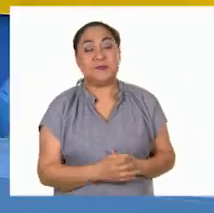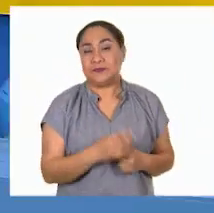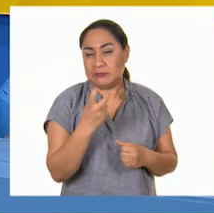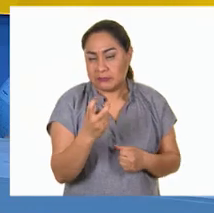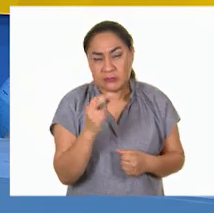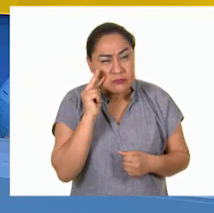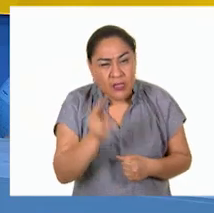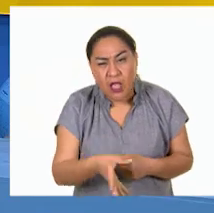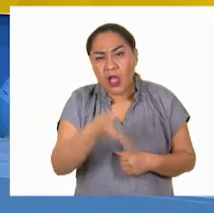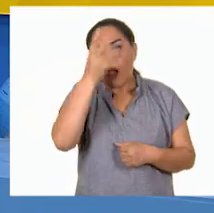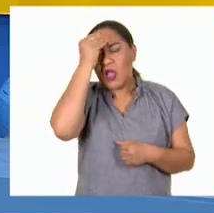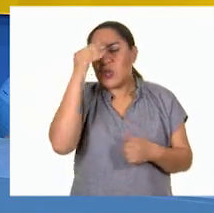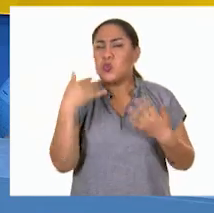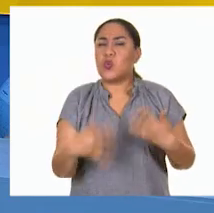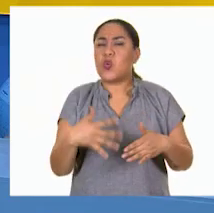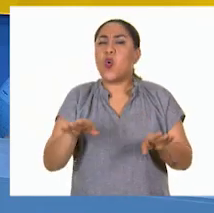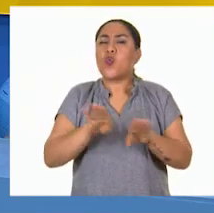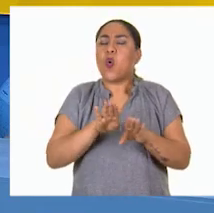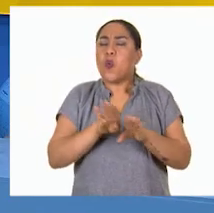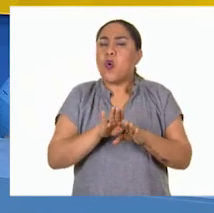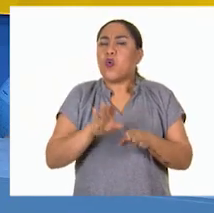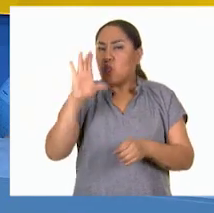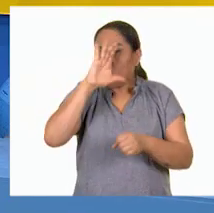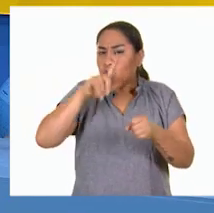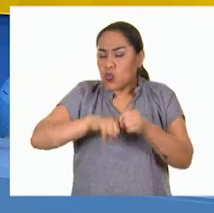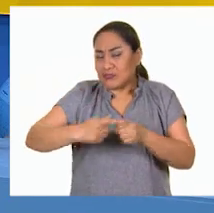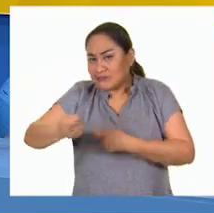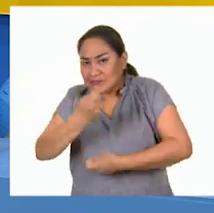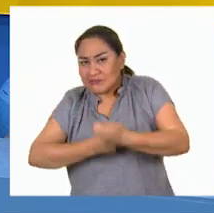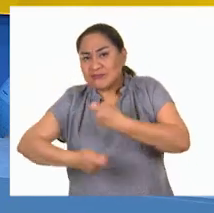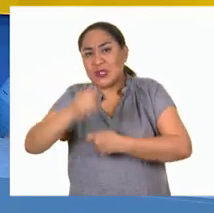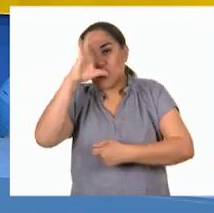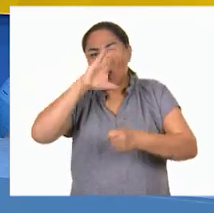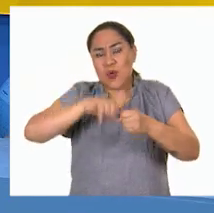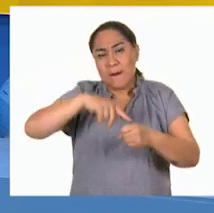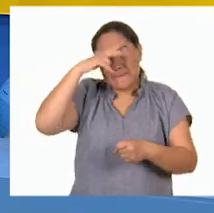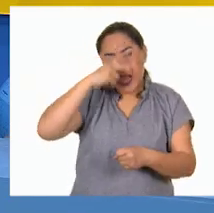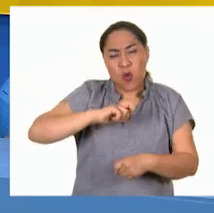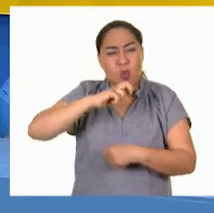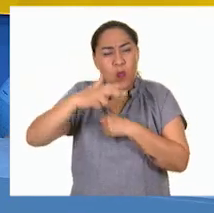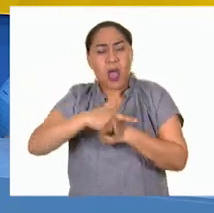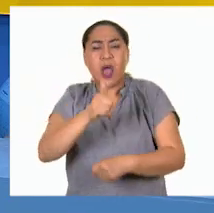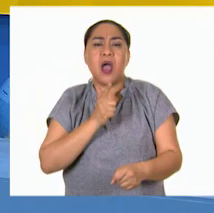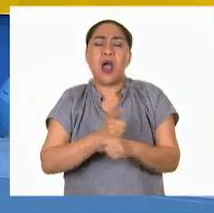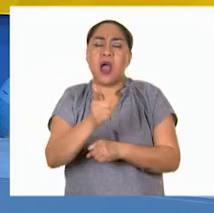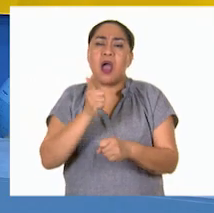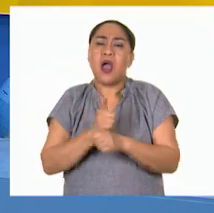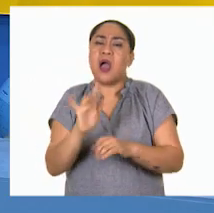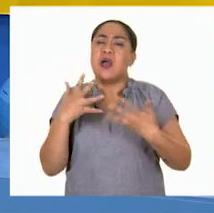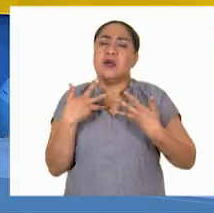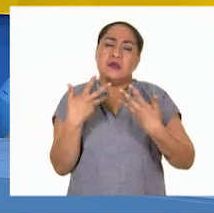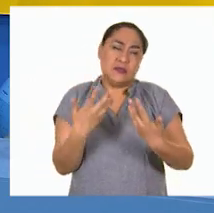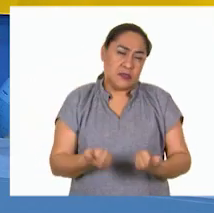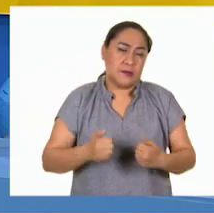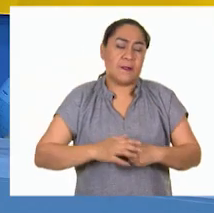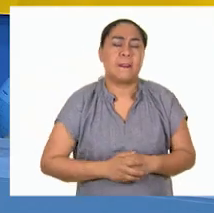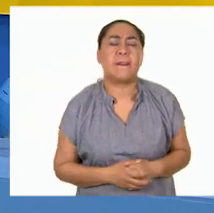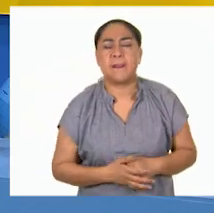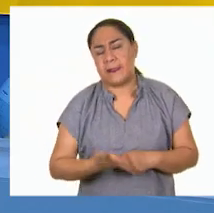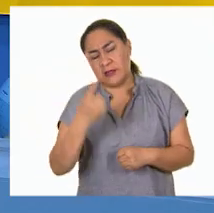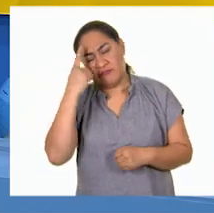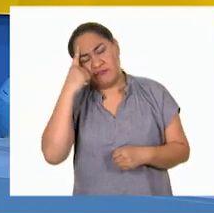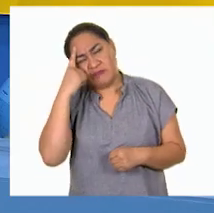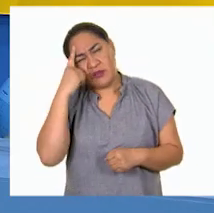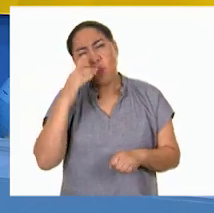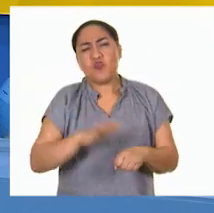el impacto cultural que tuvo este constante intercambio entre México y Europa nos ayuda a entender varias cosas, desde por qué existen